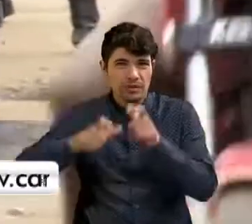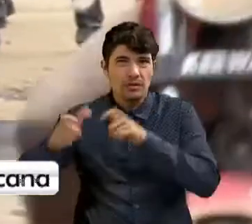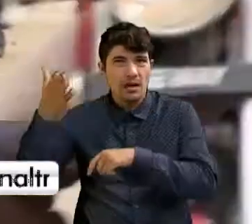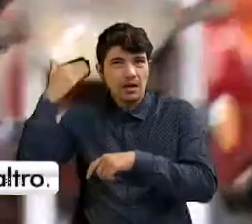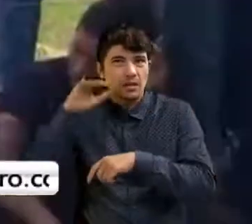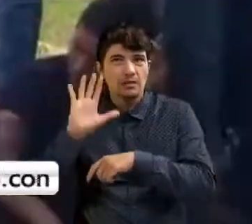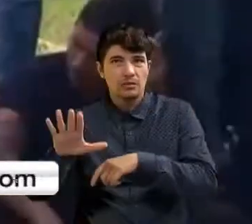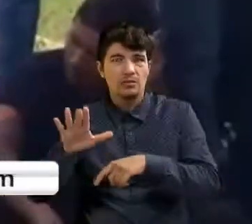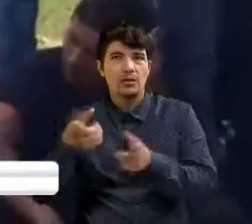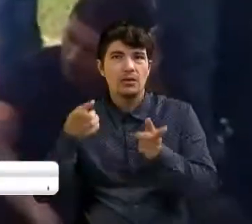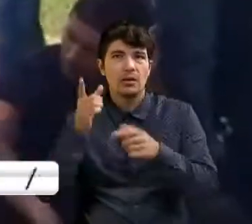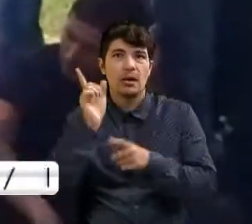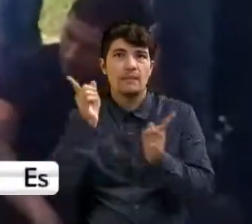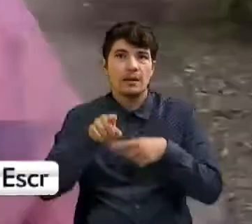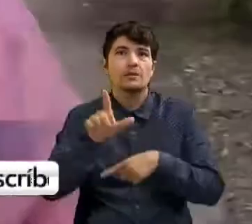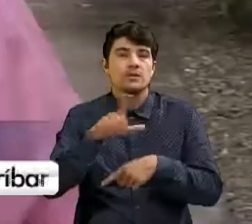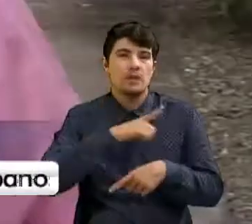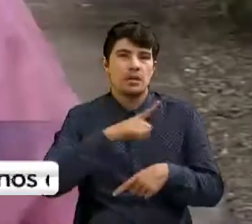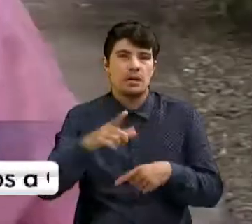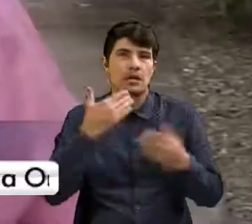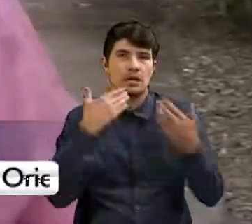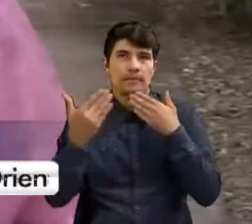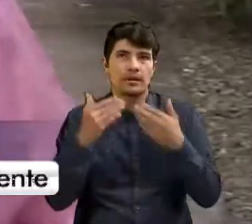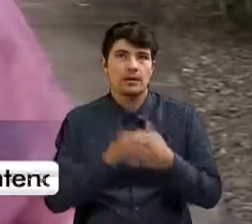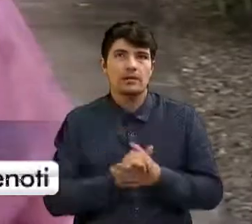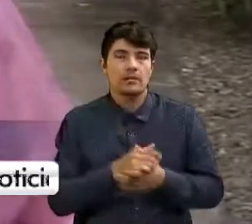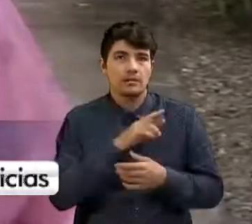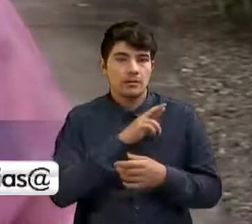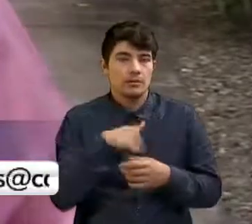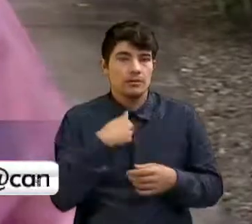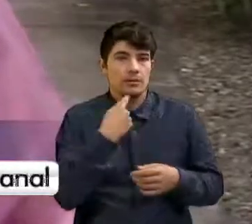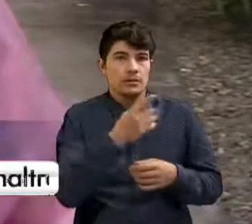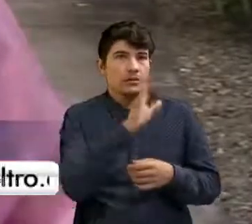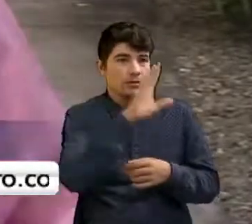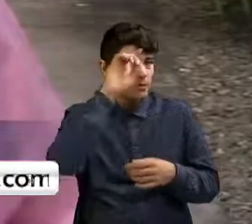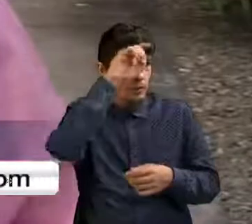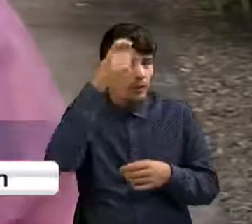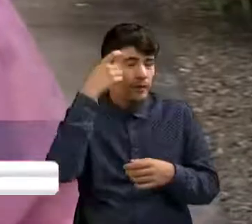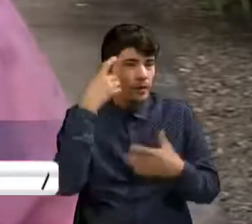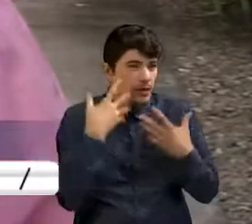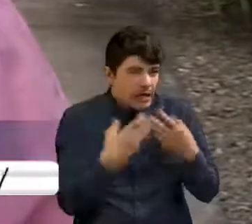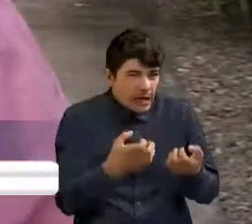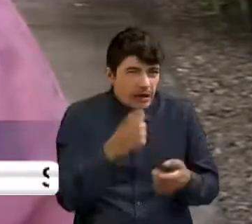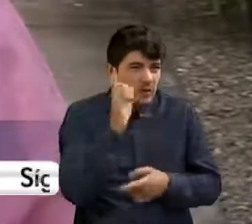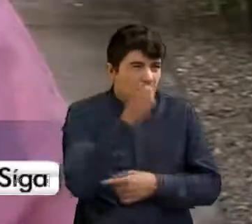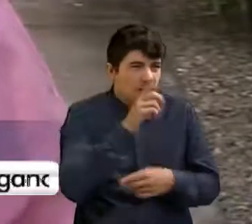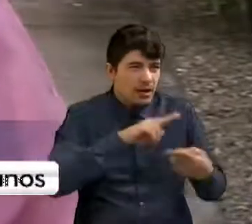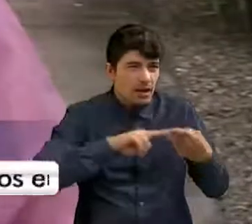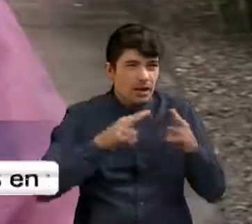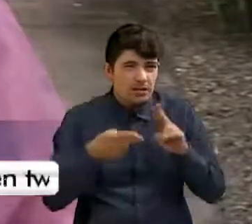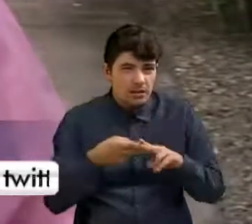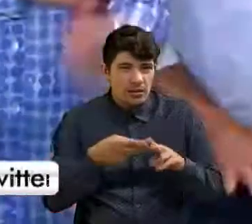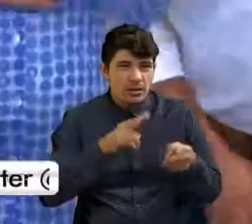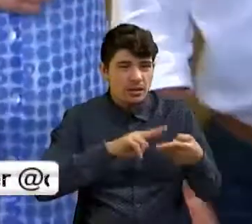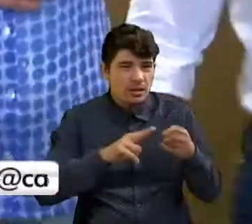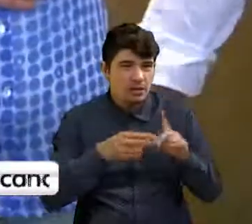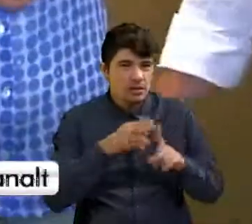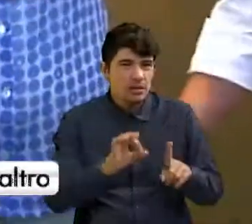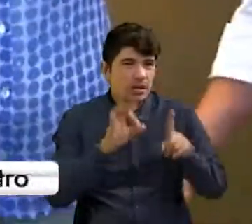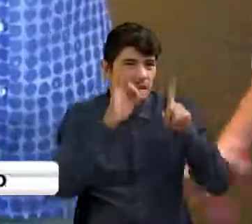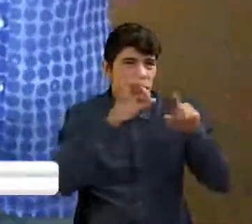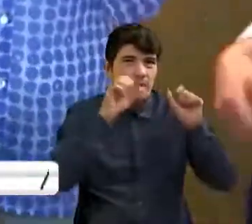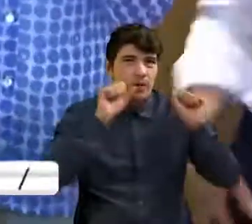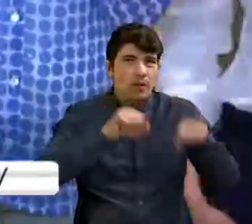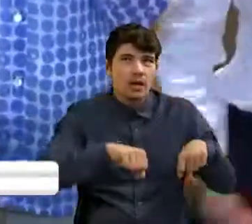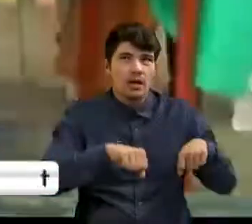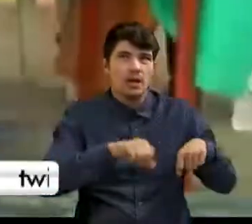entre ellos un líder campesino hemos dicho que el gobierno no tiene una voluntad política relacionado con las garantías para el